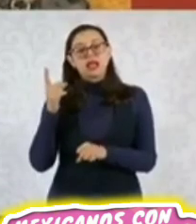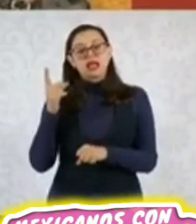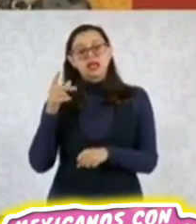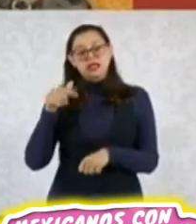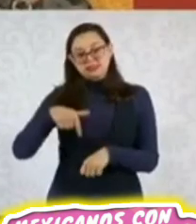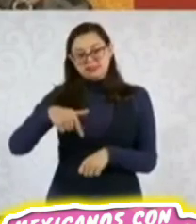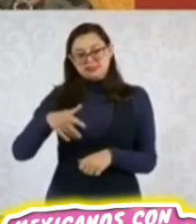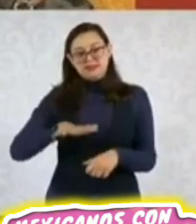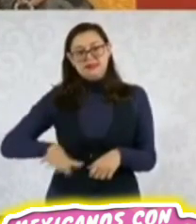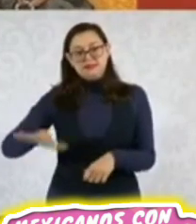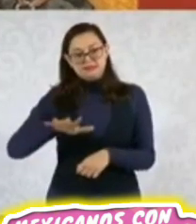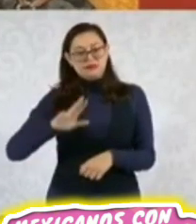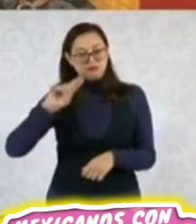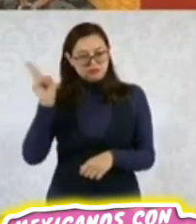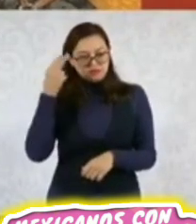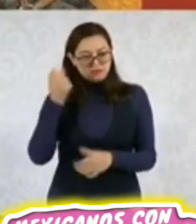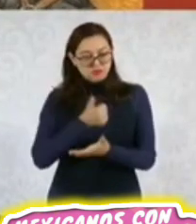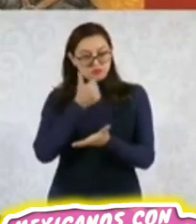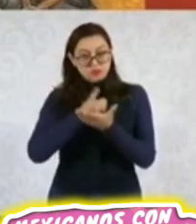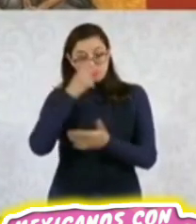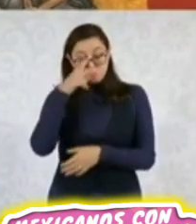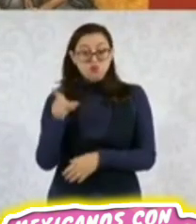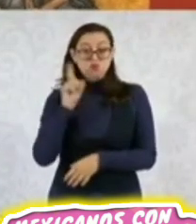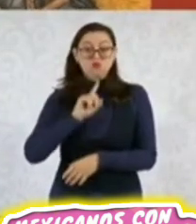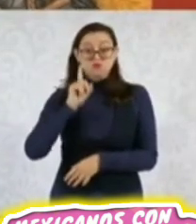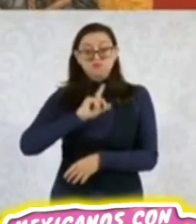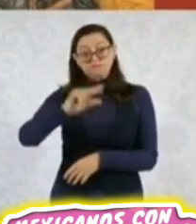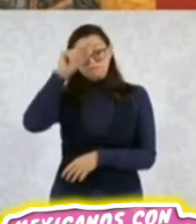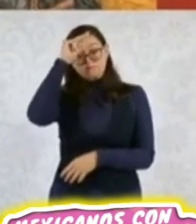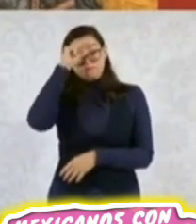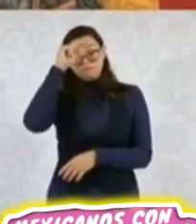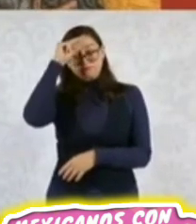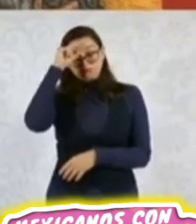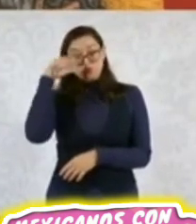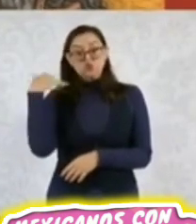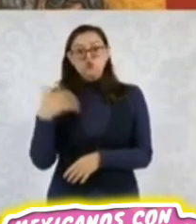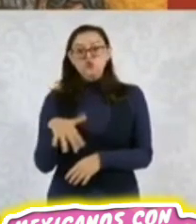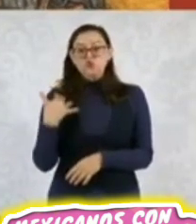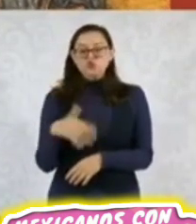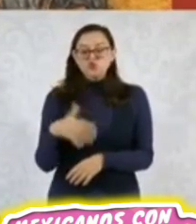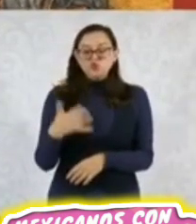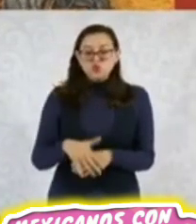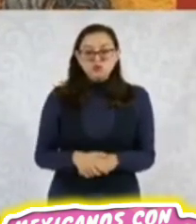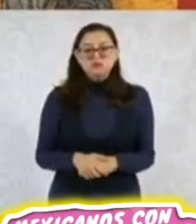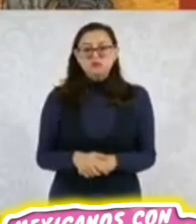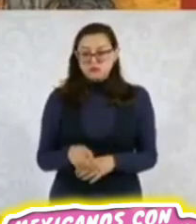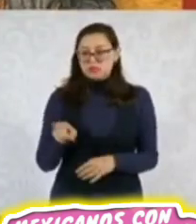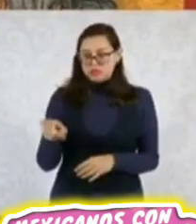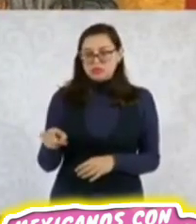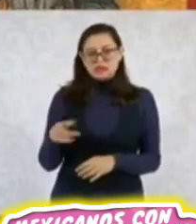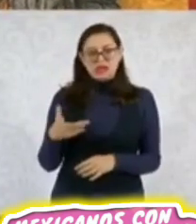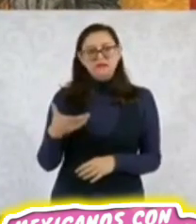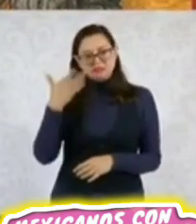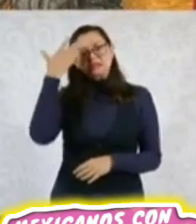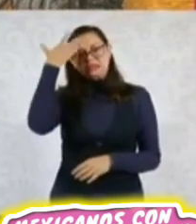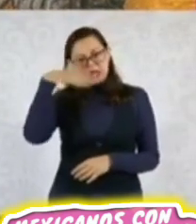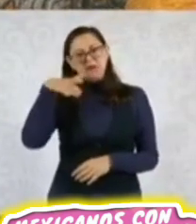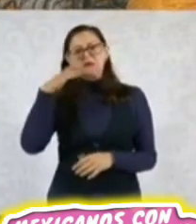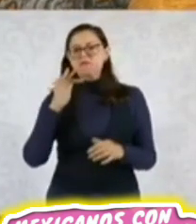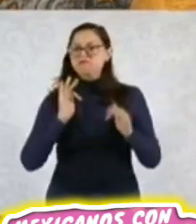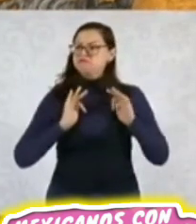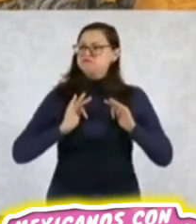de México, de la universidad, es decir, una mujer muy culta, que tenía prácticamente todo resuelto y aún así